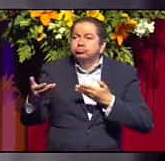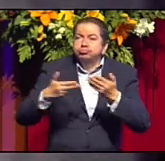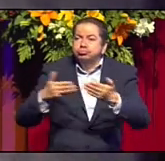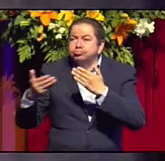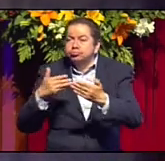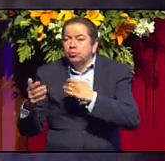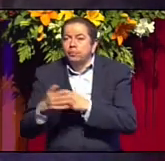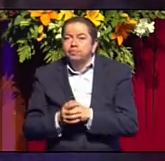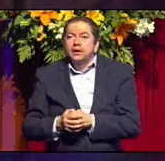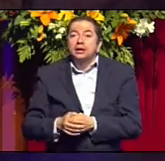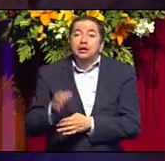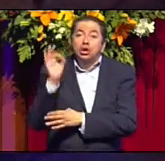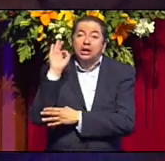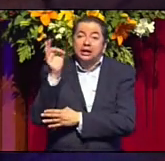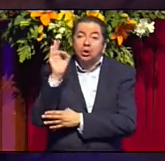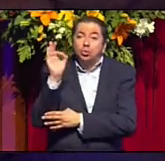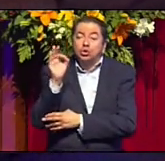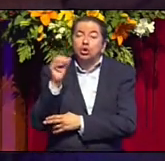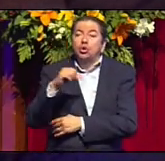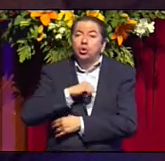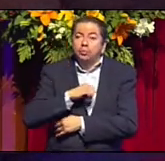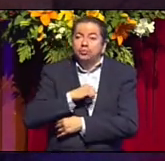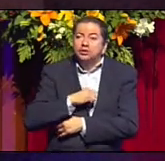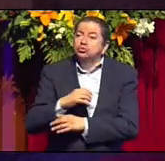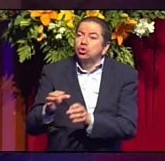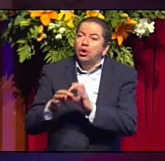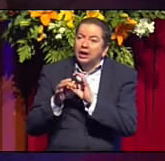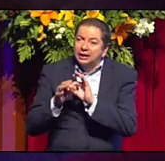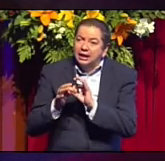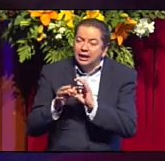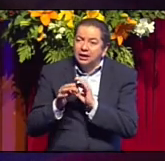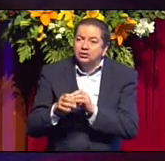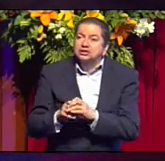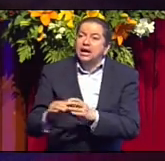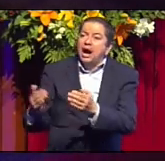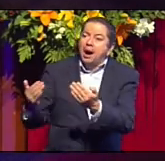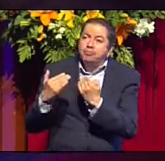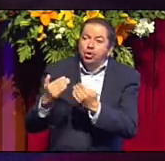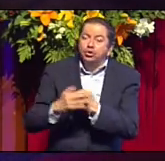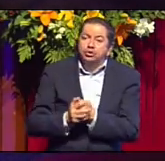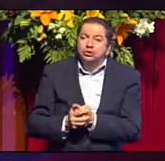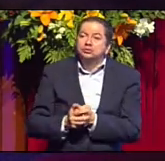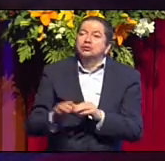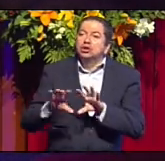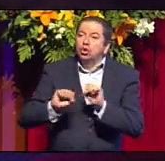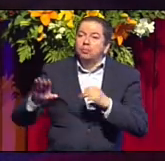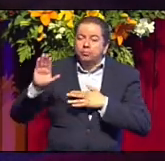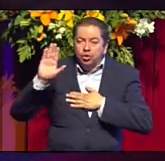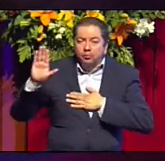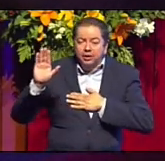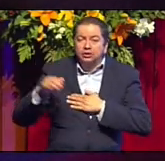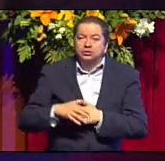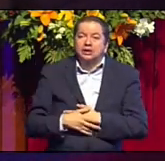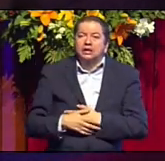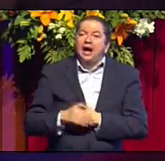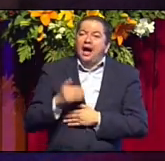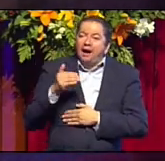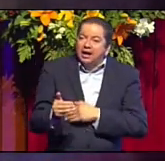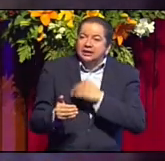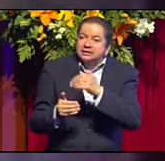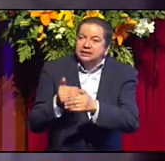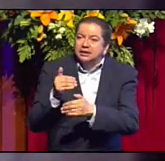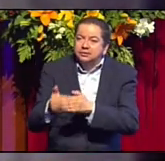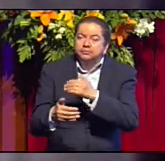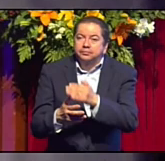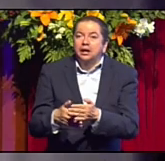el único que se reunió fue con el comité de Vicuña, cual le agradezco al Seremi la gestión y el apoyo, y se comprometió efectivamente en avanzar.